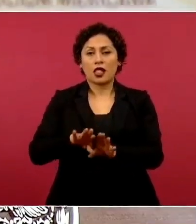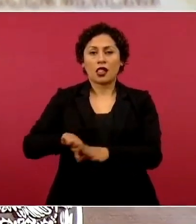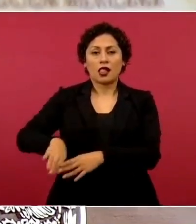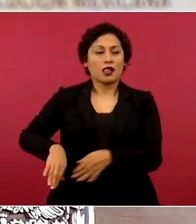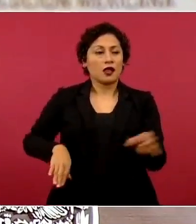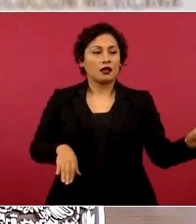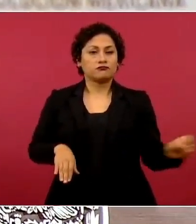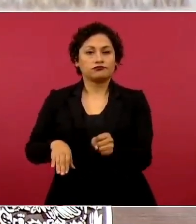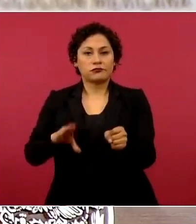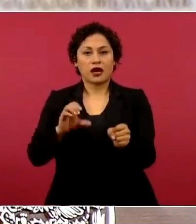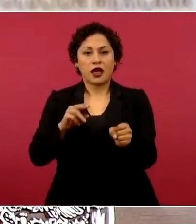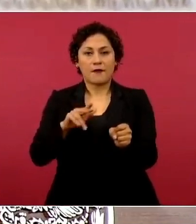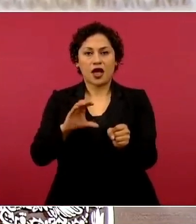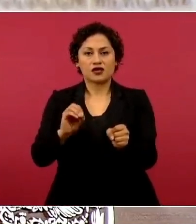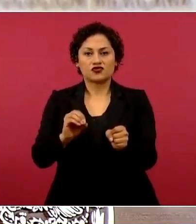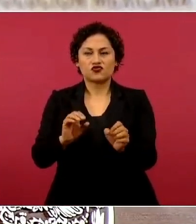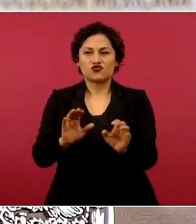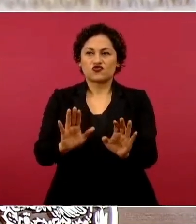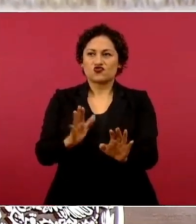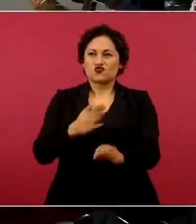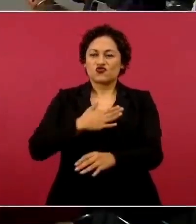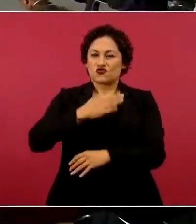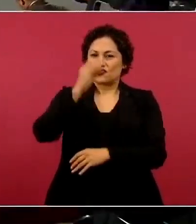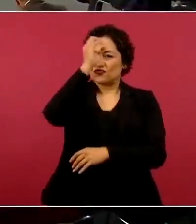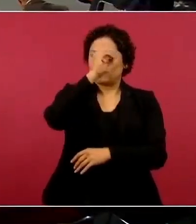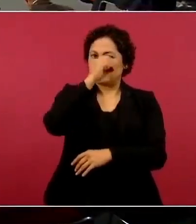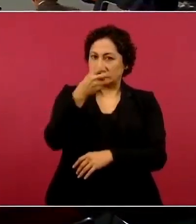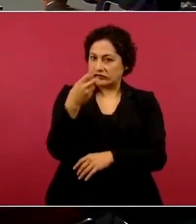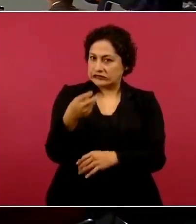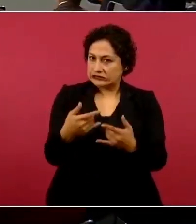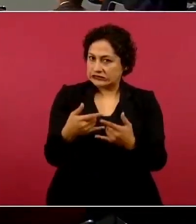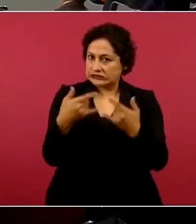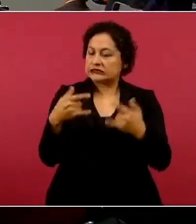Es interesante porque la mayoría piensa